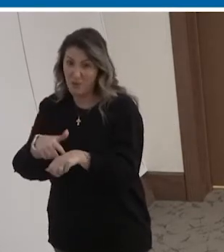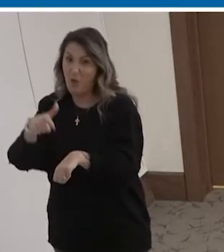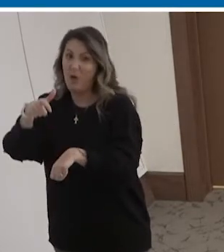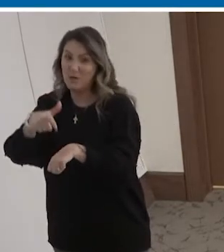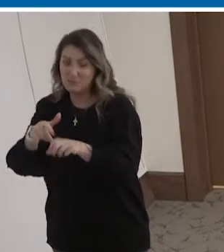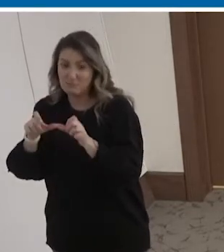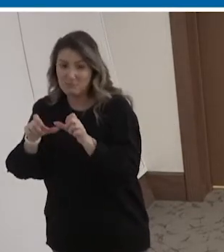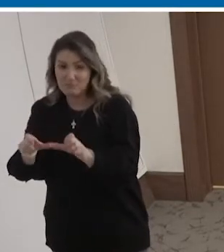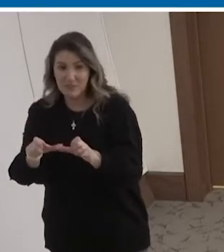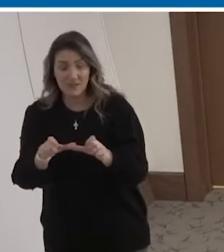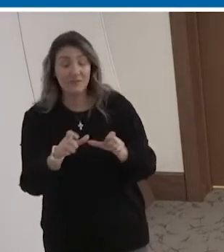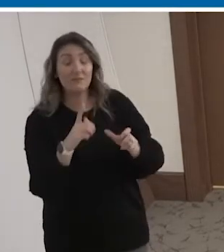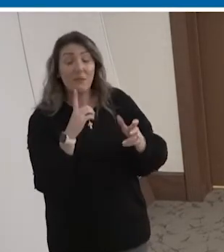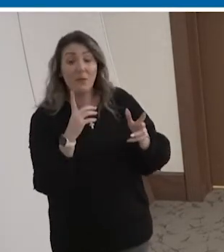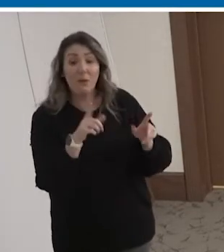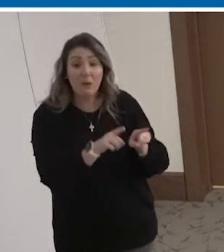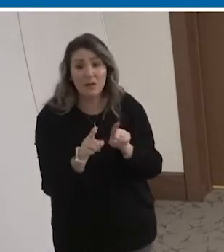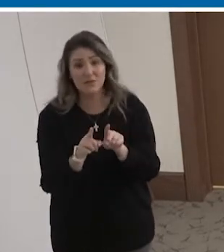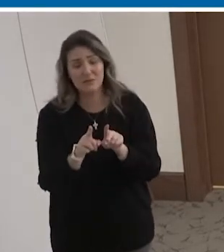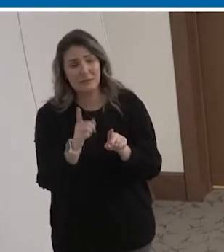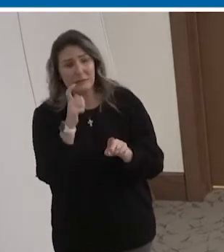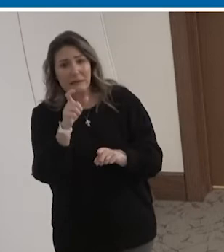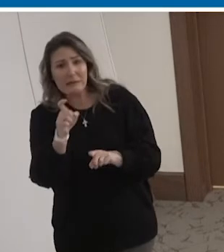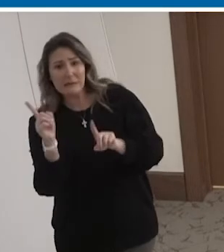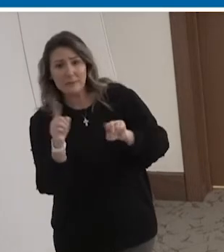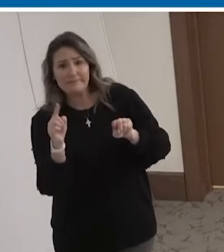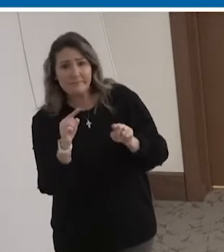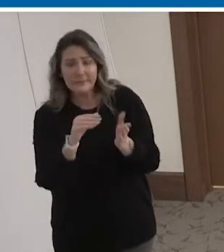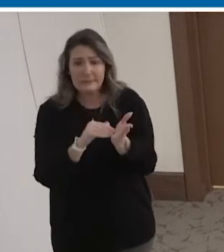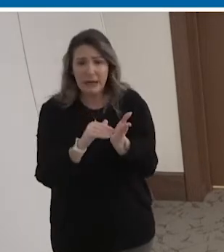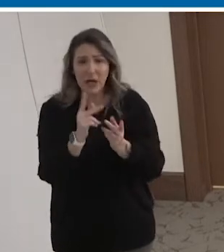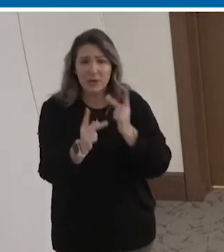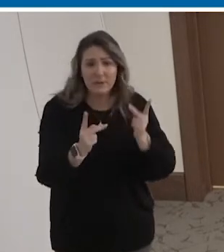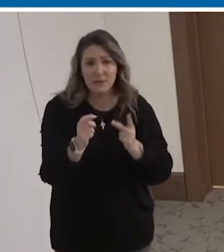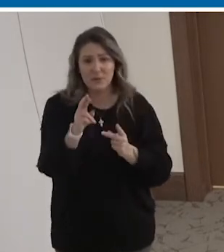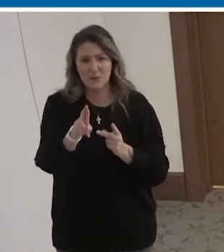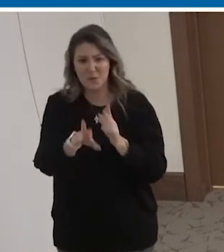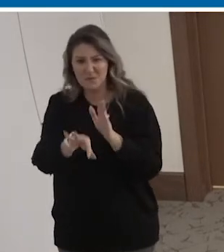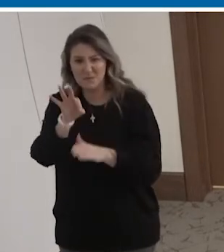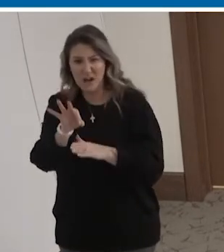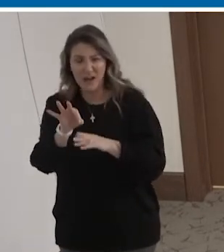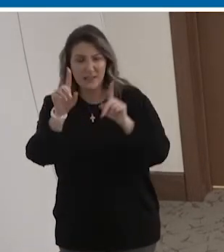the need for you having to go to a doctor's visit or finding a testing clinic.